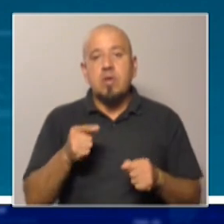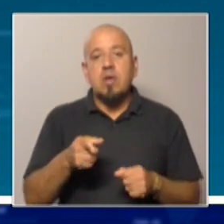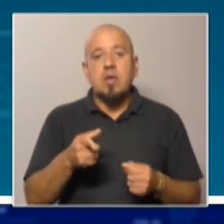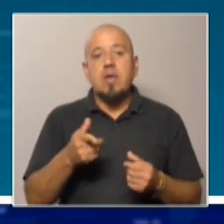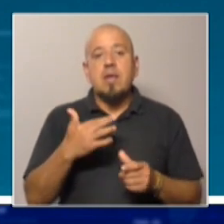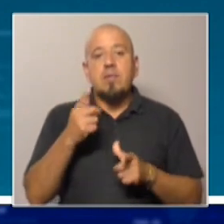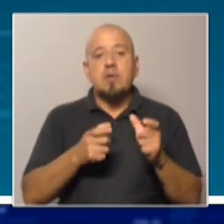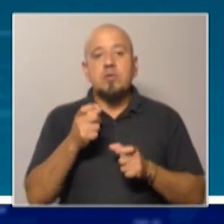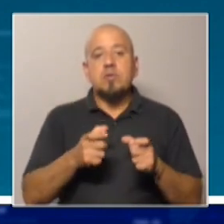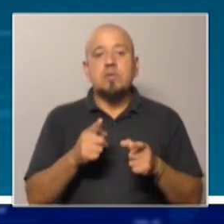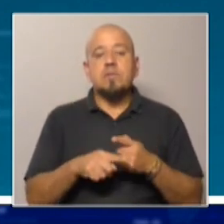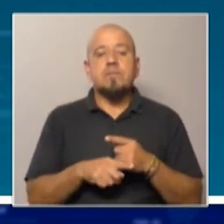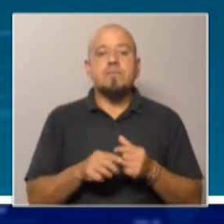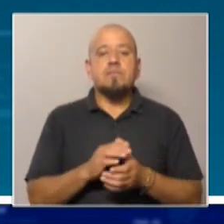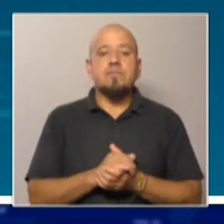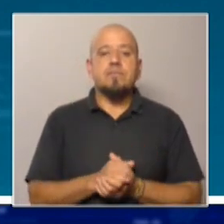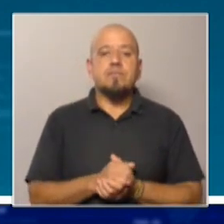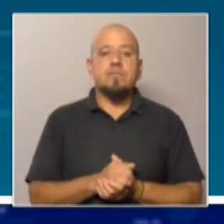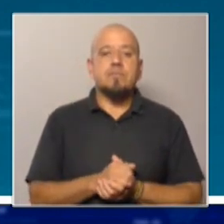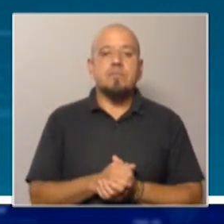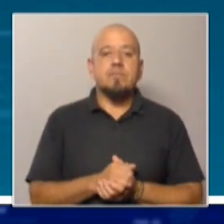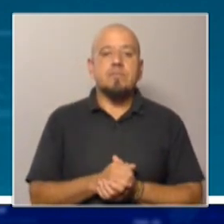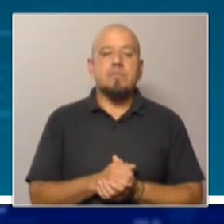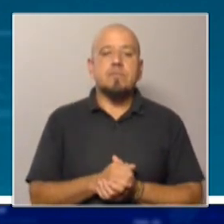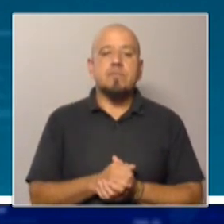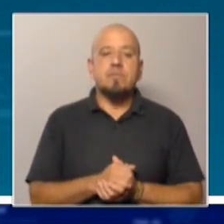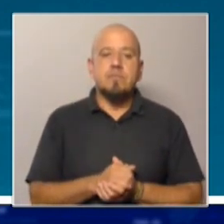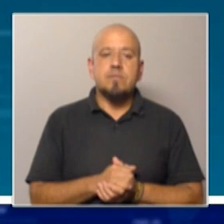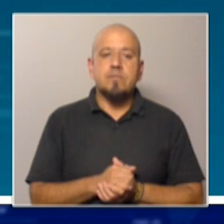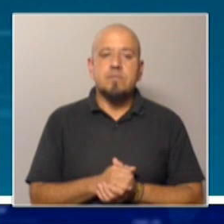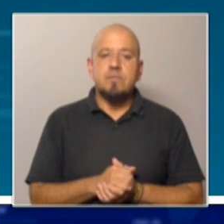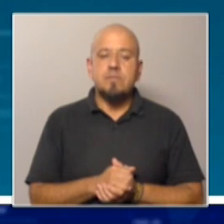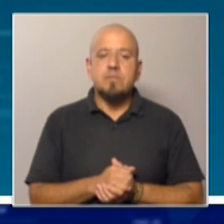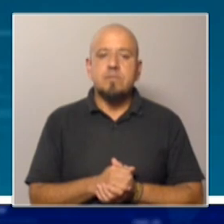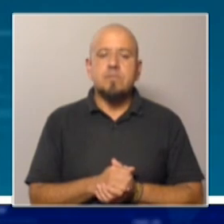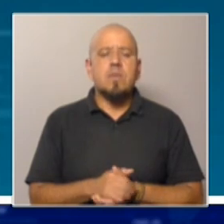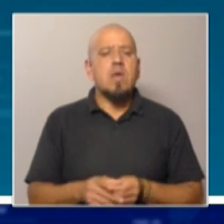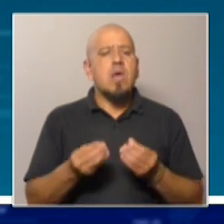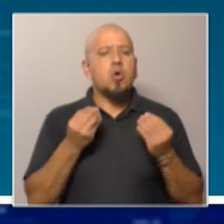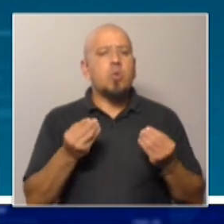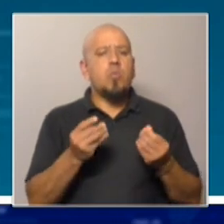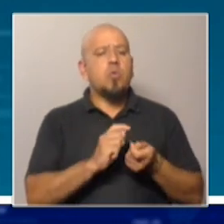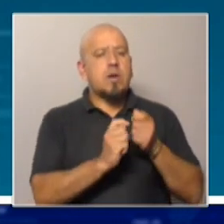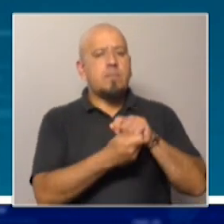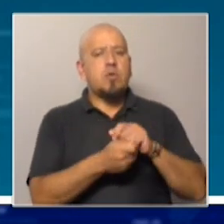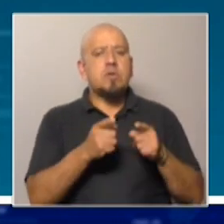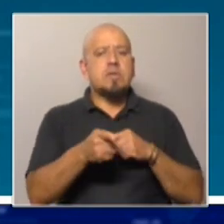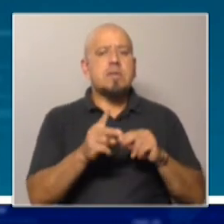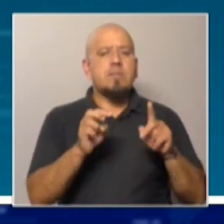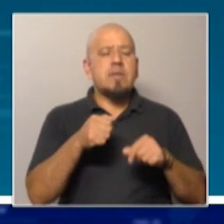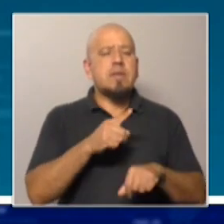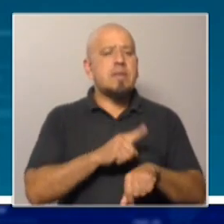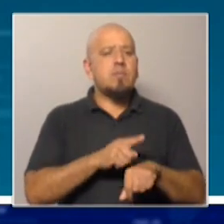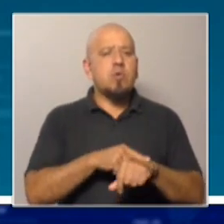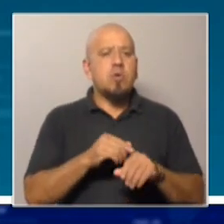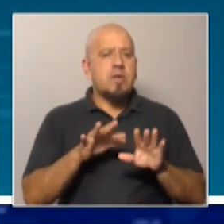paciente en forma más efectiva. Patricia, ¿y cómo Después es también, que por supuesto, cambió, perdóname, sí. perdóname, cómo es que cambió esa reducción de tiempo, ¿no? De 10,